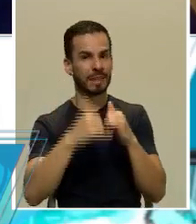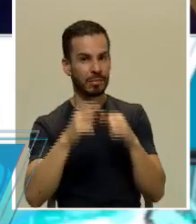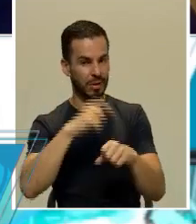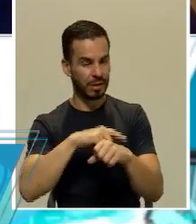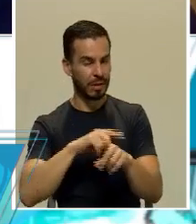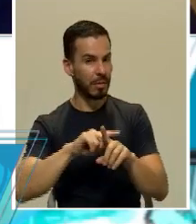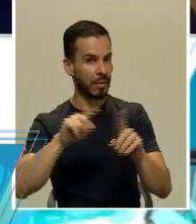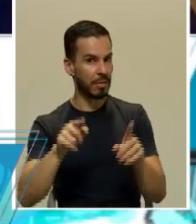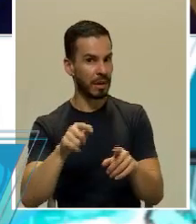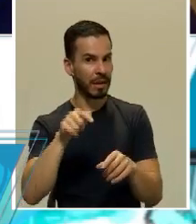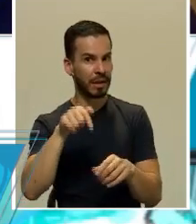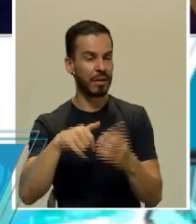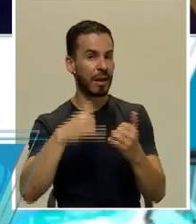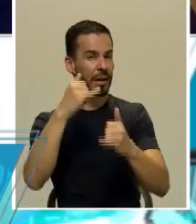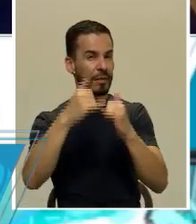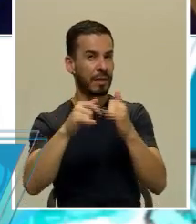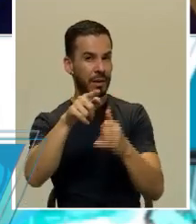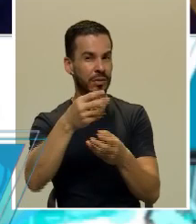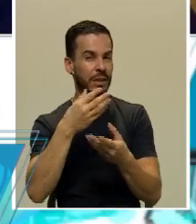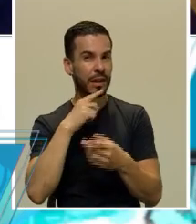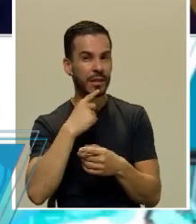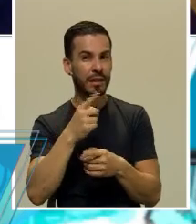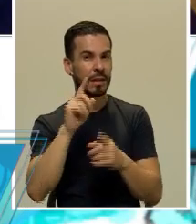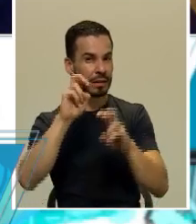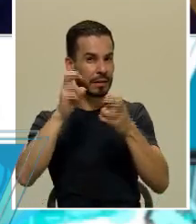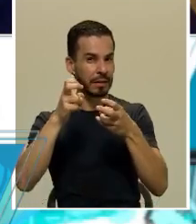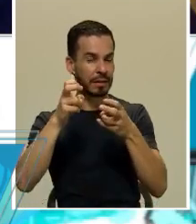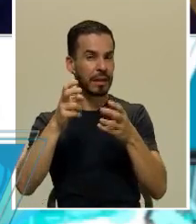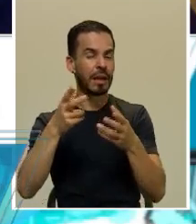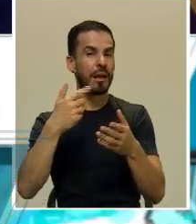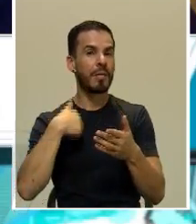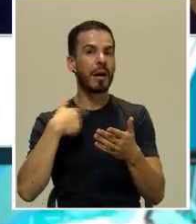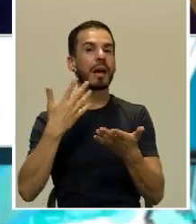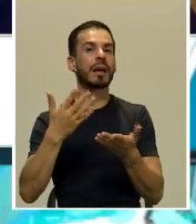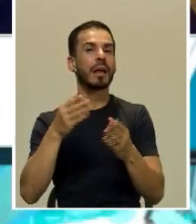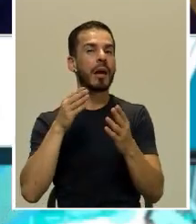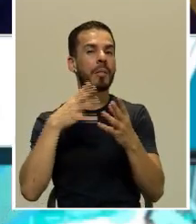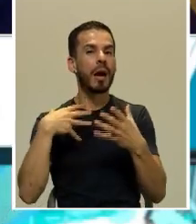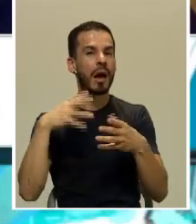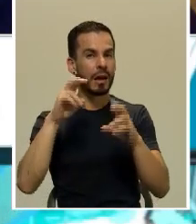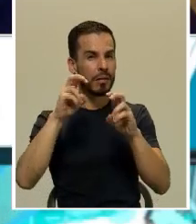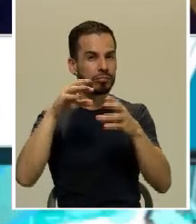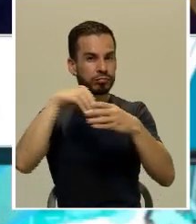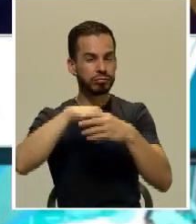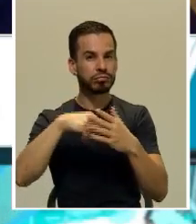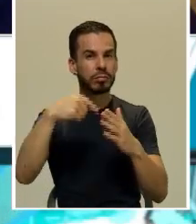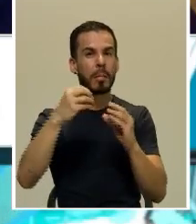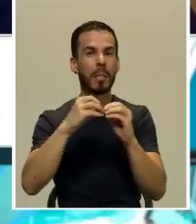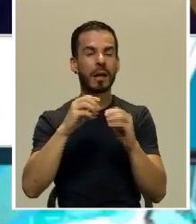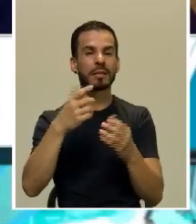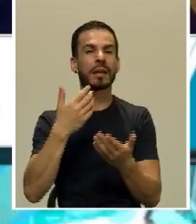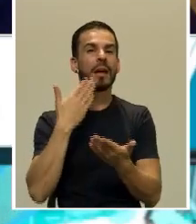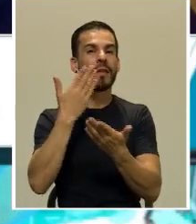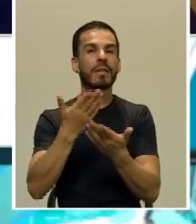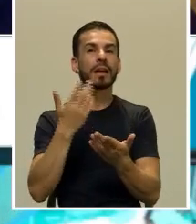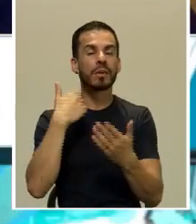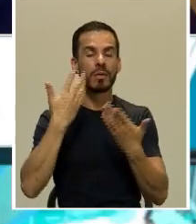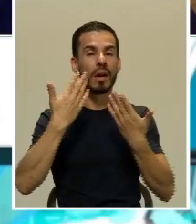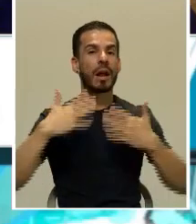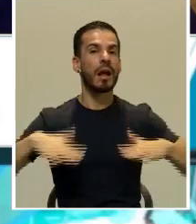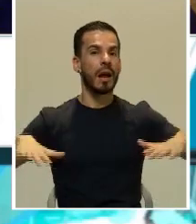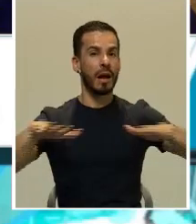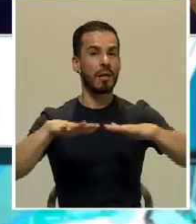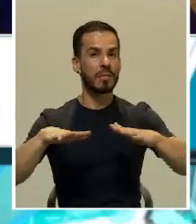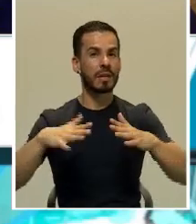Federico, pero ahí sobre el final usted menciona un tema que da para abordarlo próximamente, y es el efecto sobre el